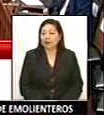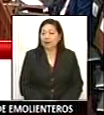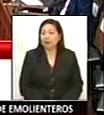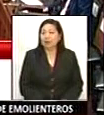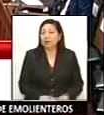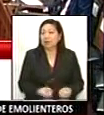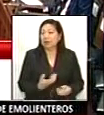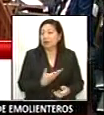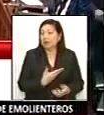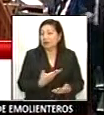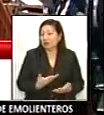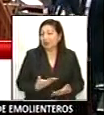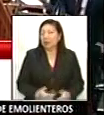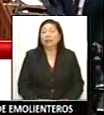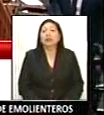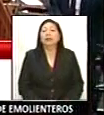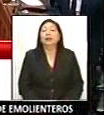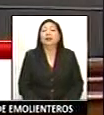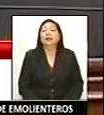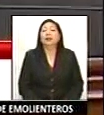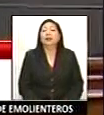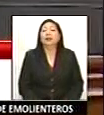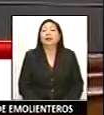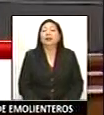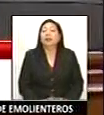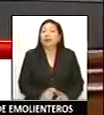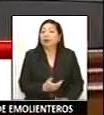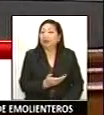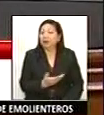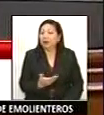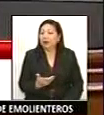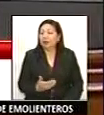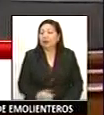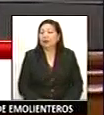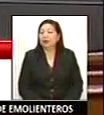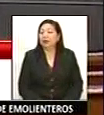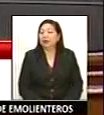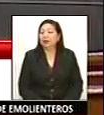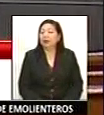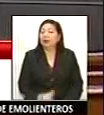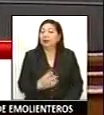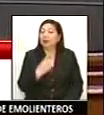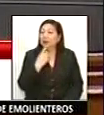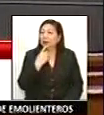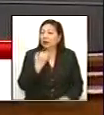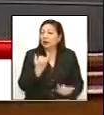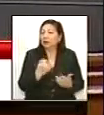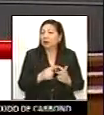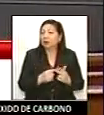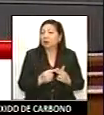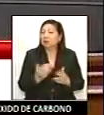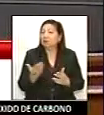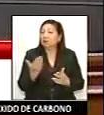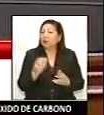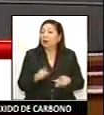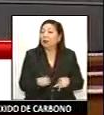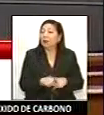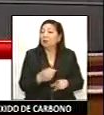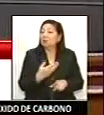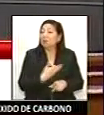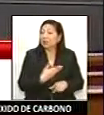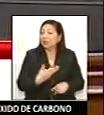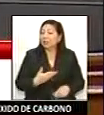Muchas gracias, presidente. Señor presidente, colegas congresistas, quiero empezar el día de hoy solicitándote,